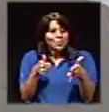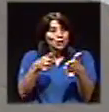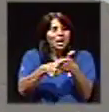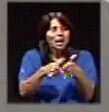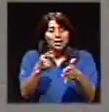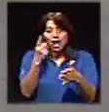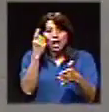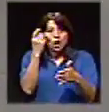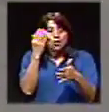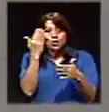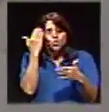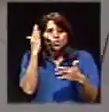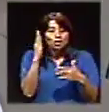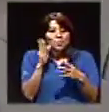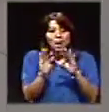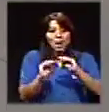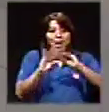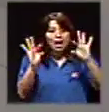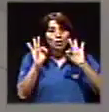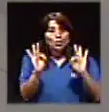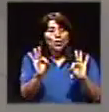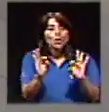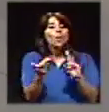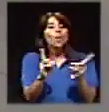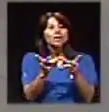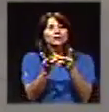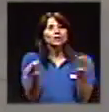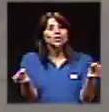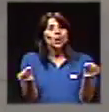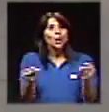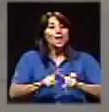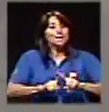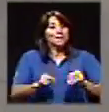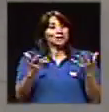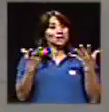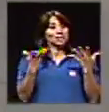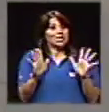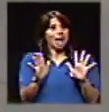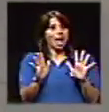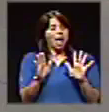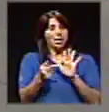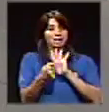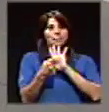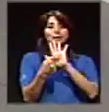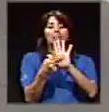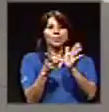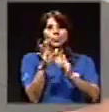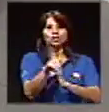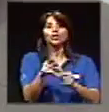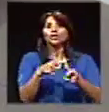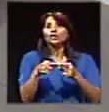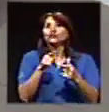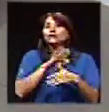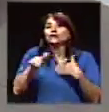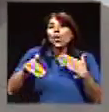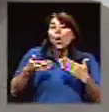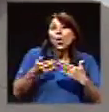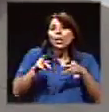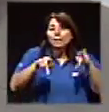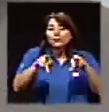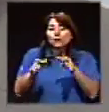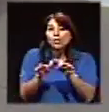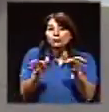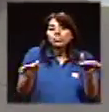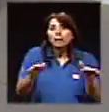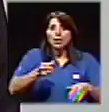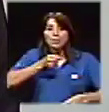problema. Porque ahí, presentado el proyecto, entonces la prensa y todo el mundo se pregunta, ¿usted está de acuerdo con esto, con esto o con